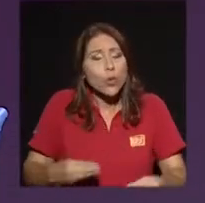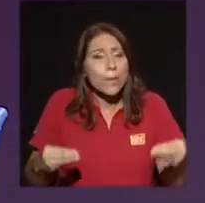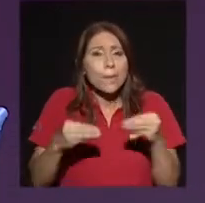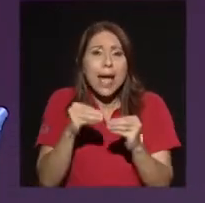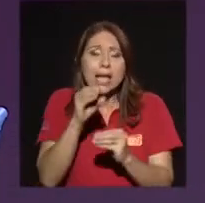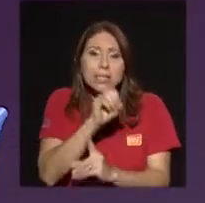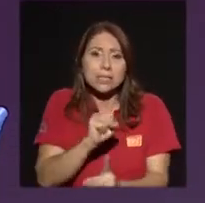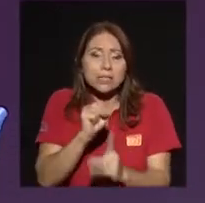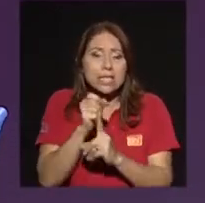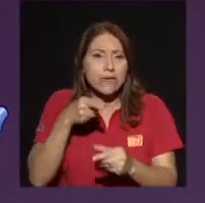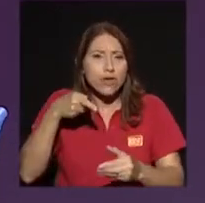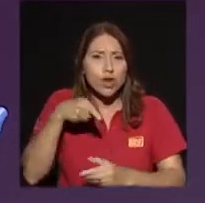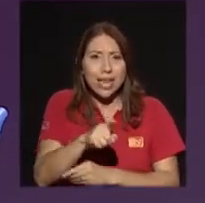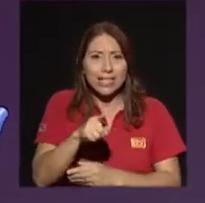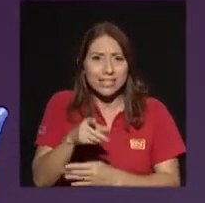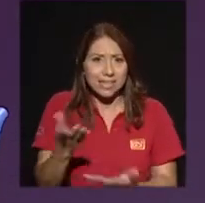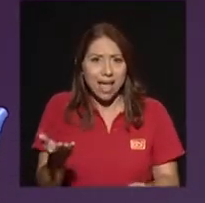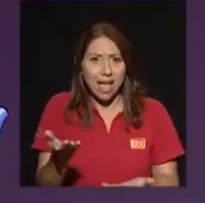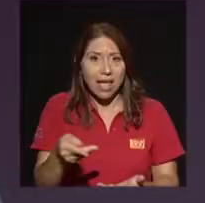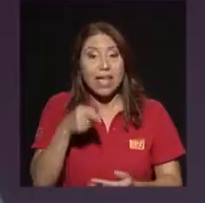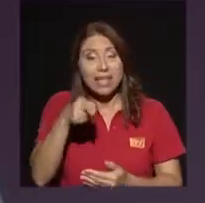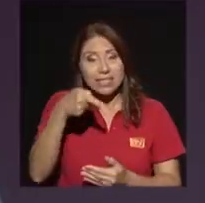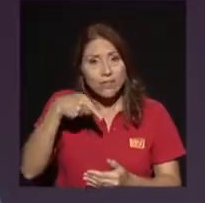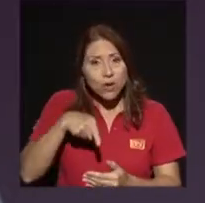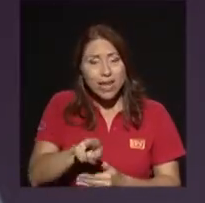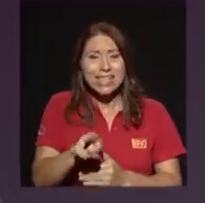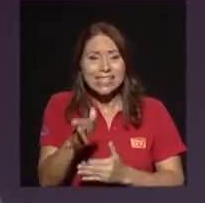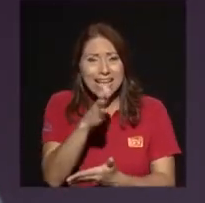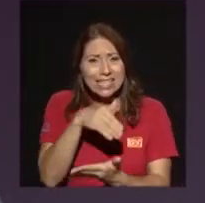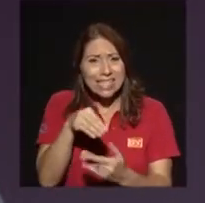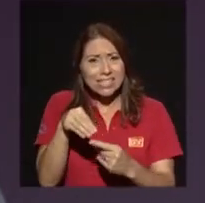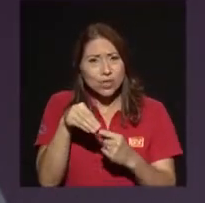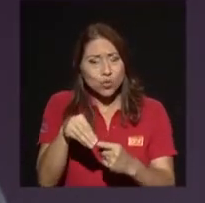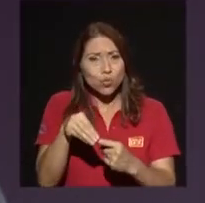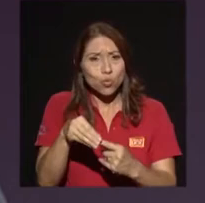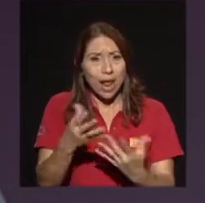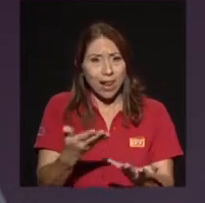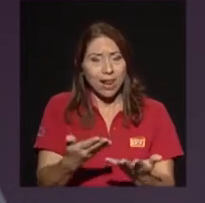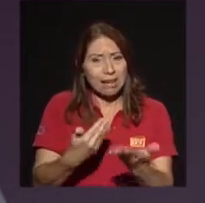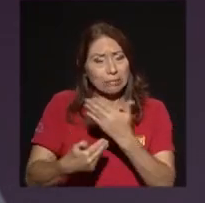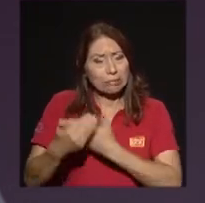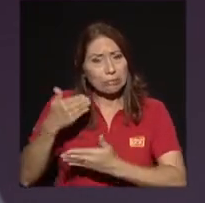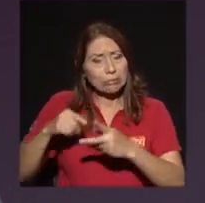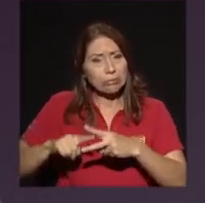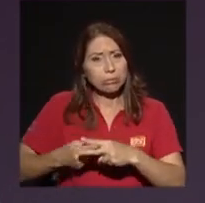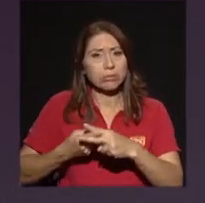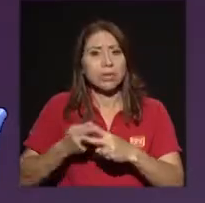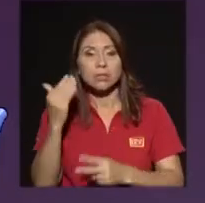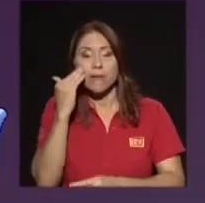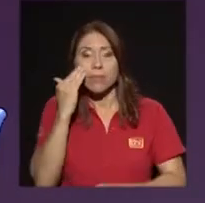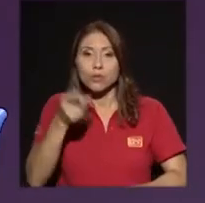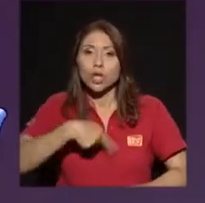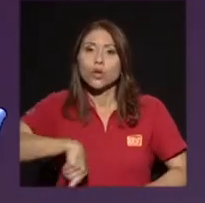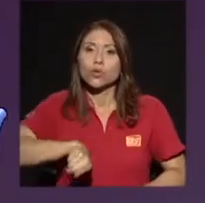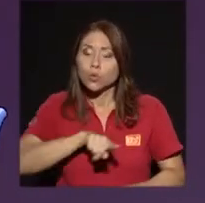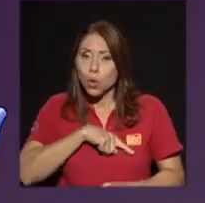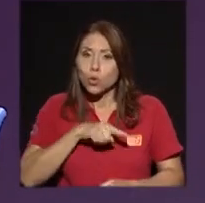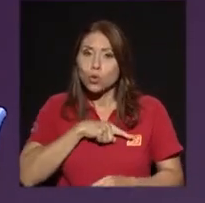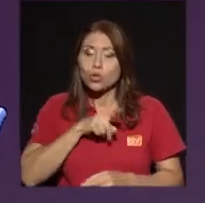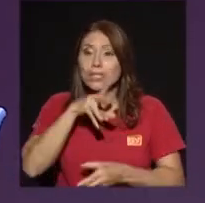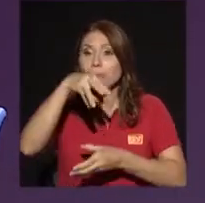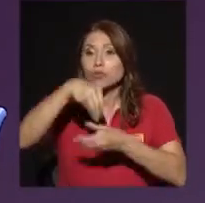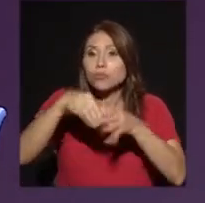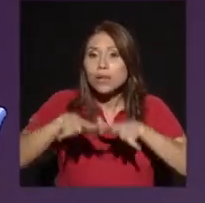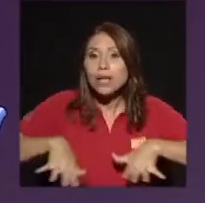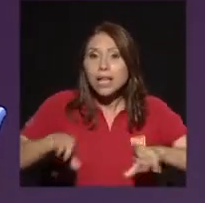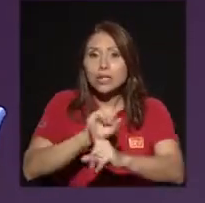violencia, siendo una violencia esta estructural a la que nos estamos remitiendo. Sabemos que estamos inmersos en esta sociedad